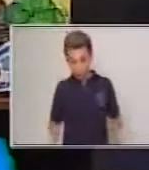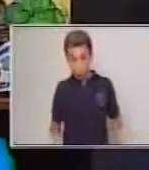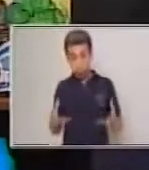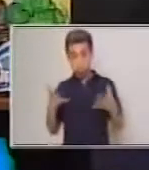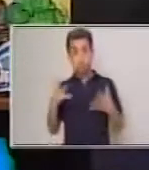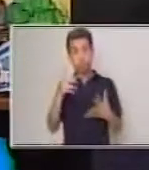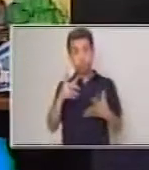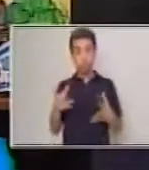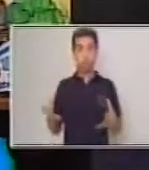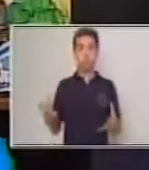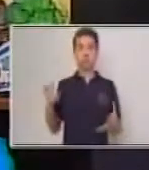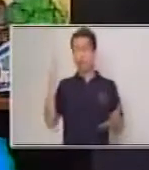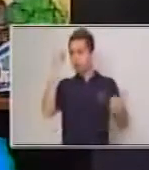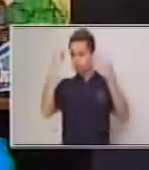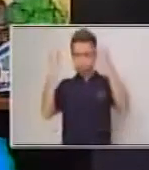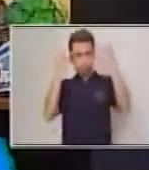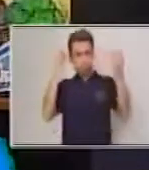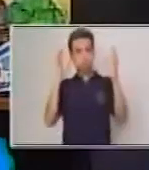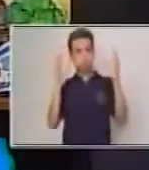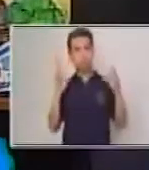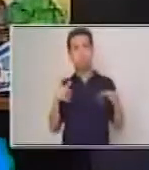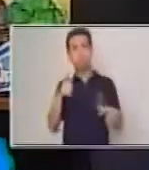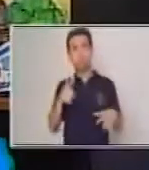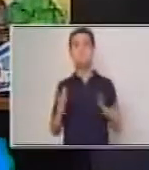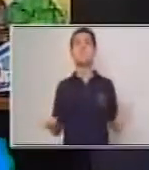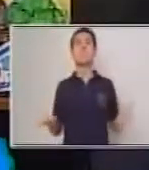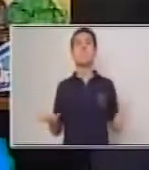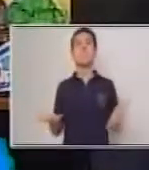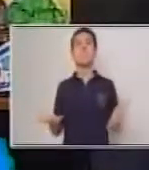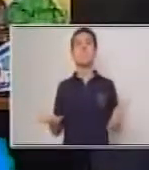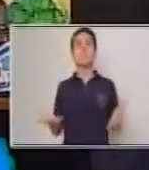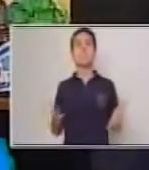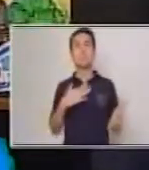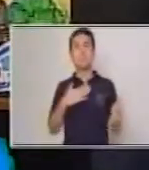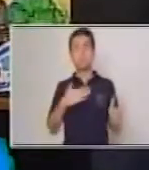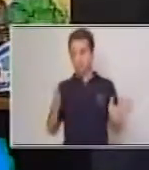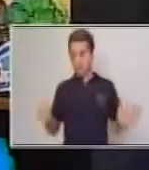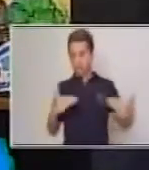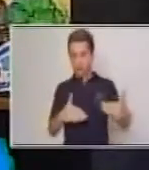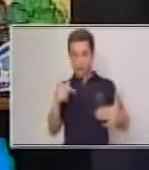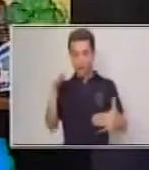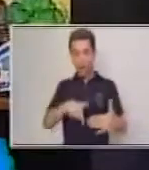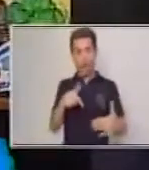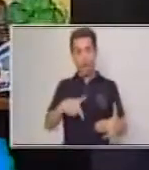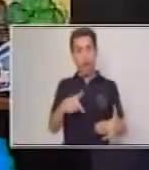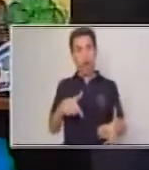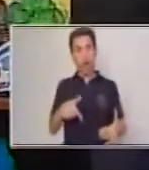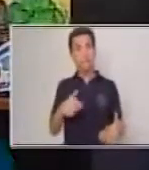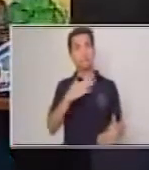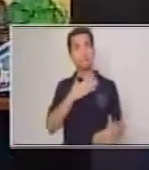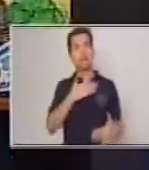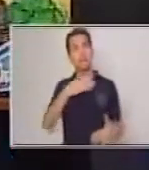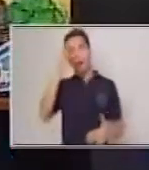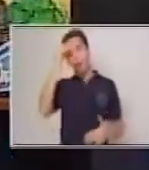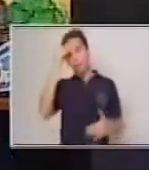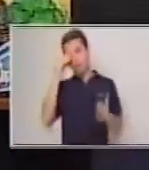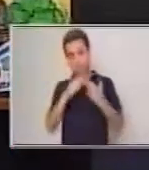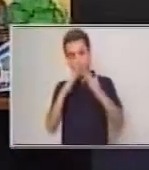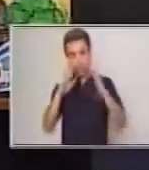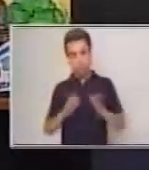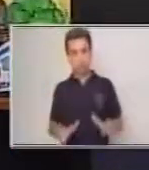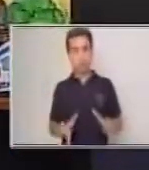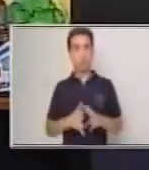toda creatividad, con todo cariño, en nuestra caja Aprendo en casa.